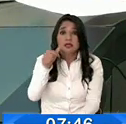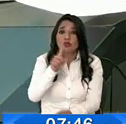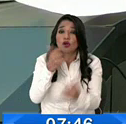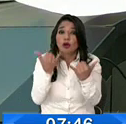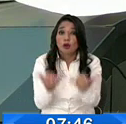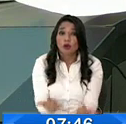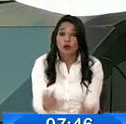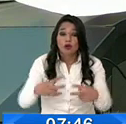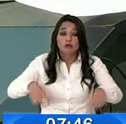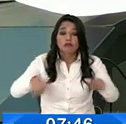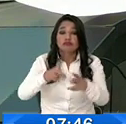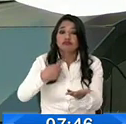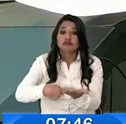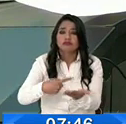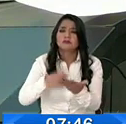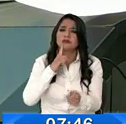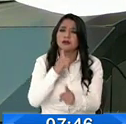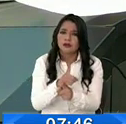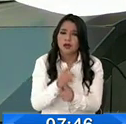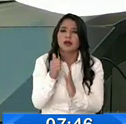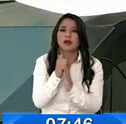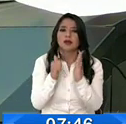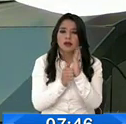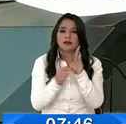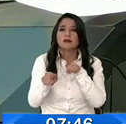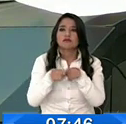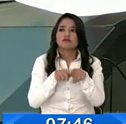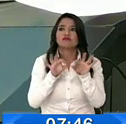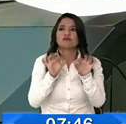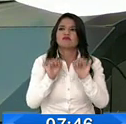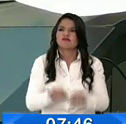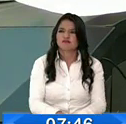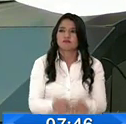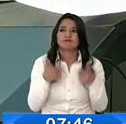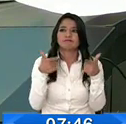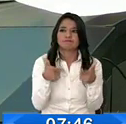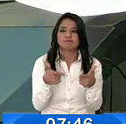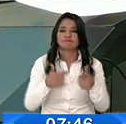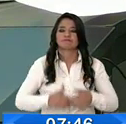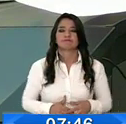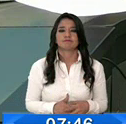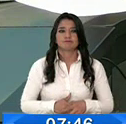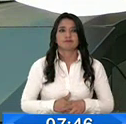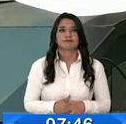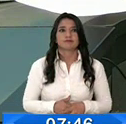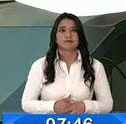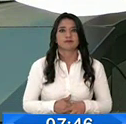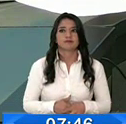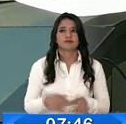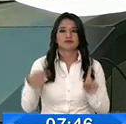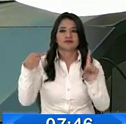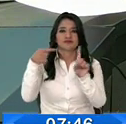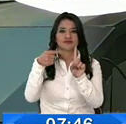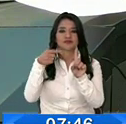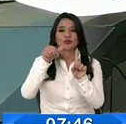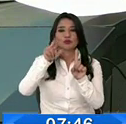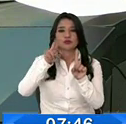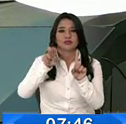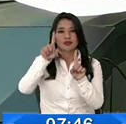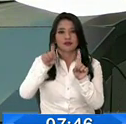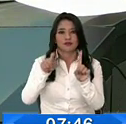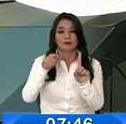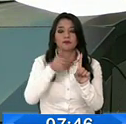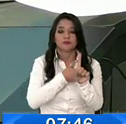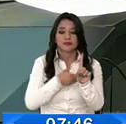para realmente establecer una agenda de competitividad y darle seguimiento gustavo ruiz presidente